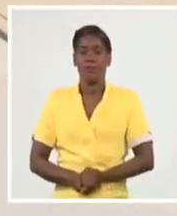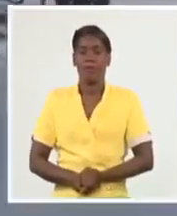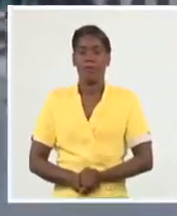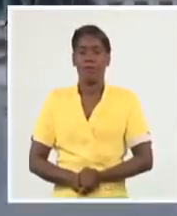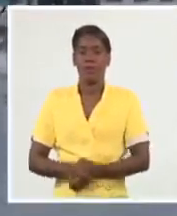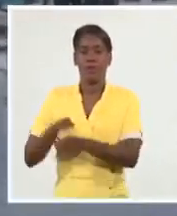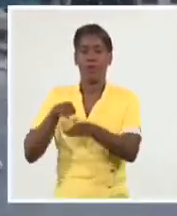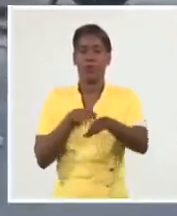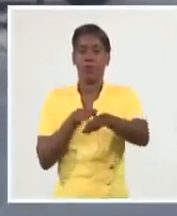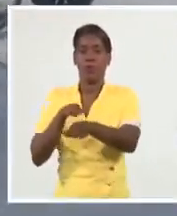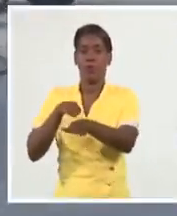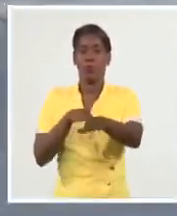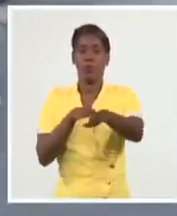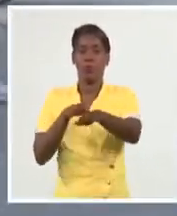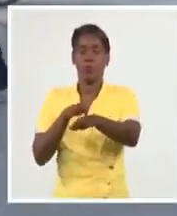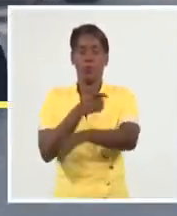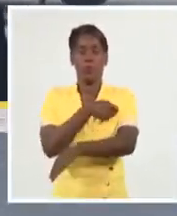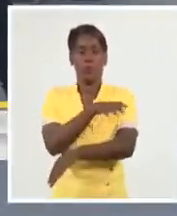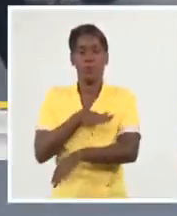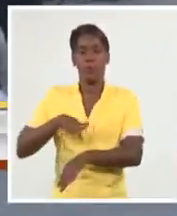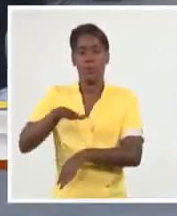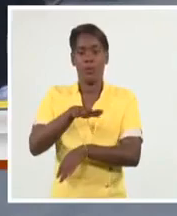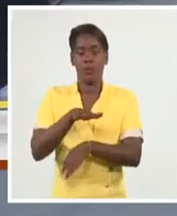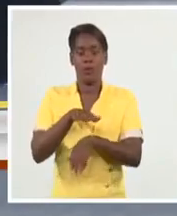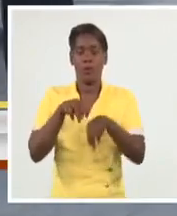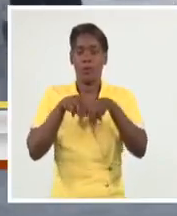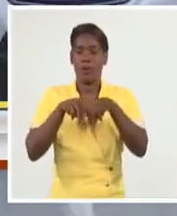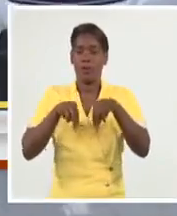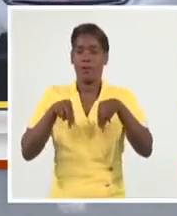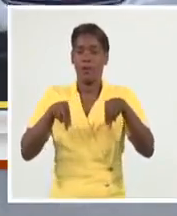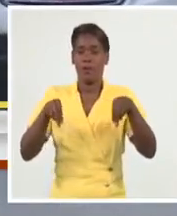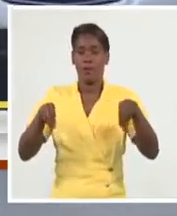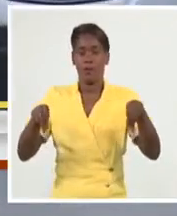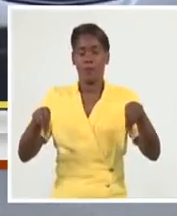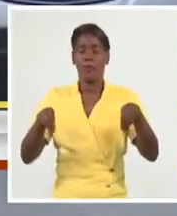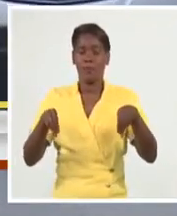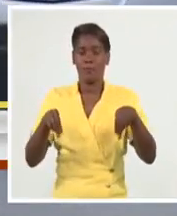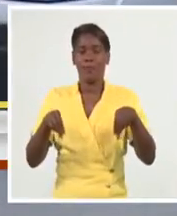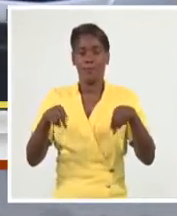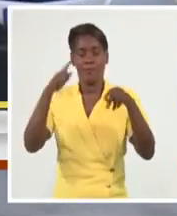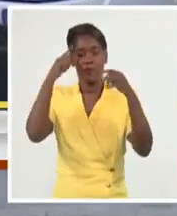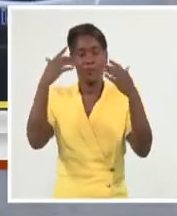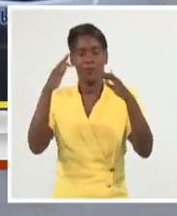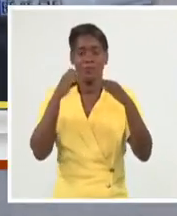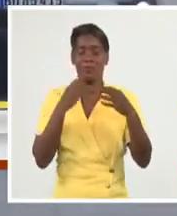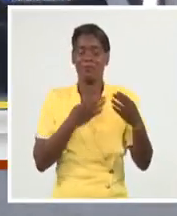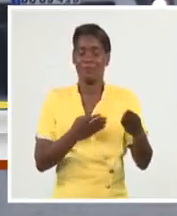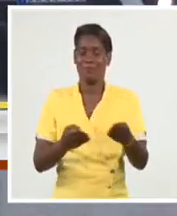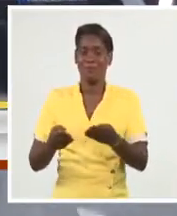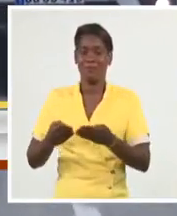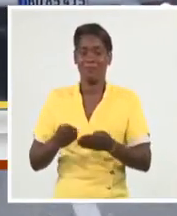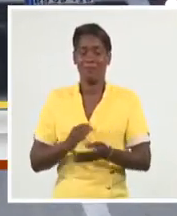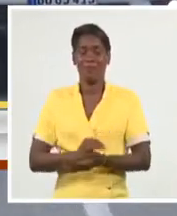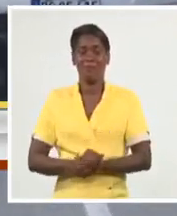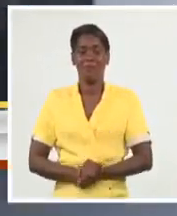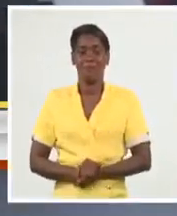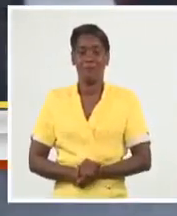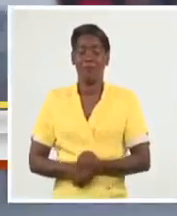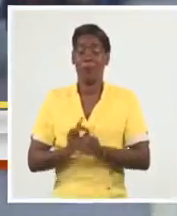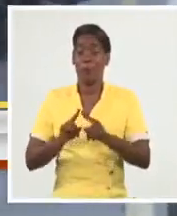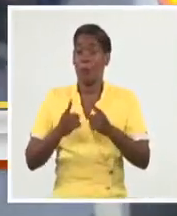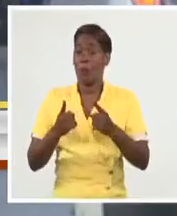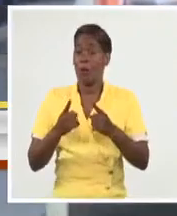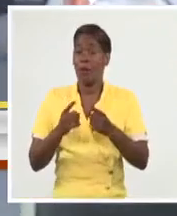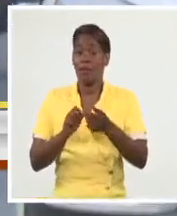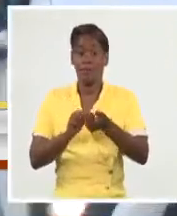El pueblo guantanamero agradecido tributó un cálido recibimiento al campeón olímpico de boxeo en Tokio 2020, Arlen López Cardona,